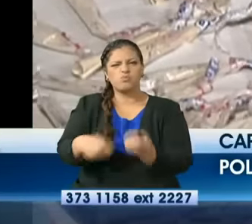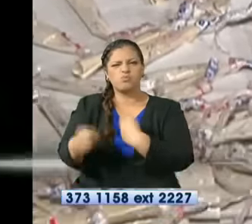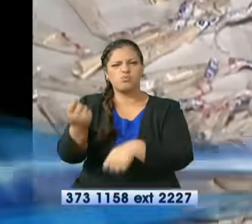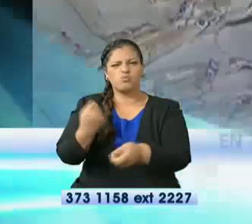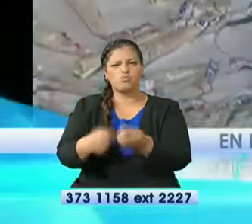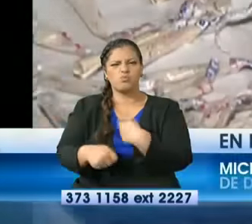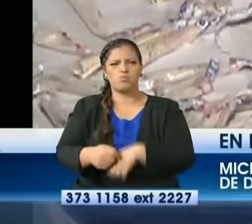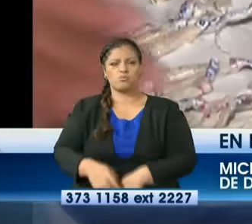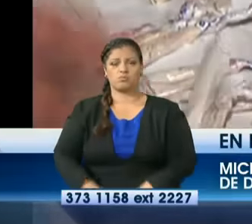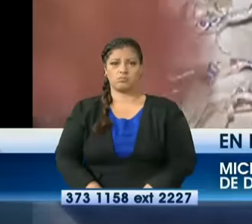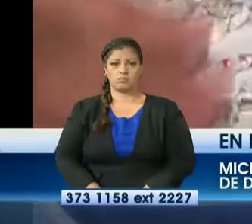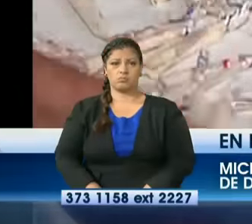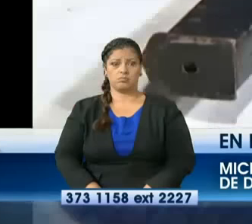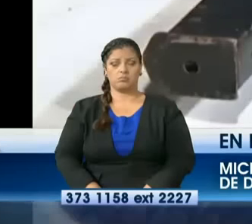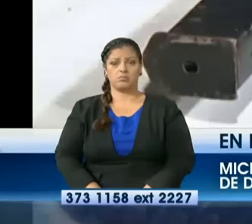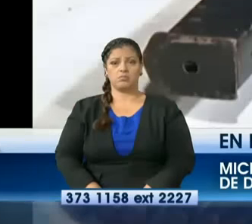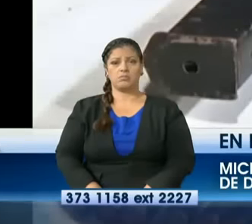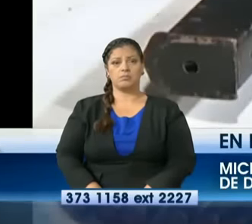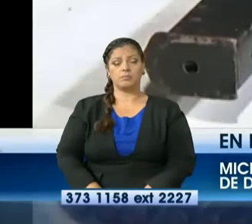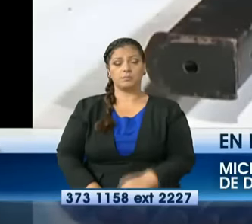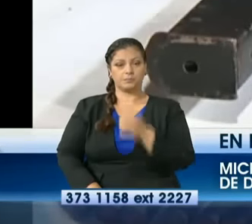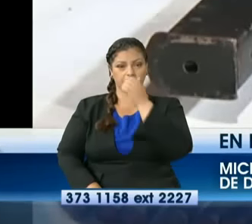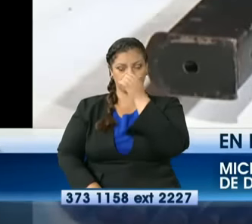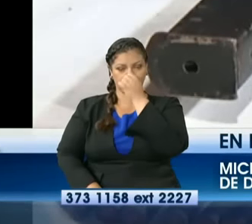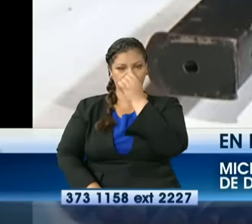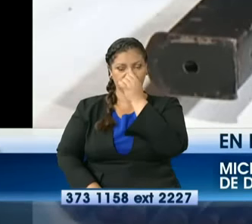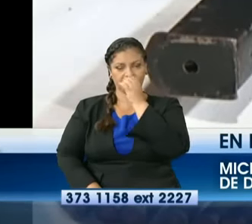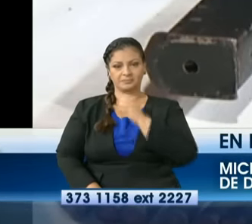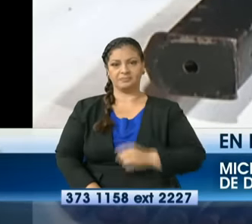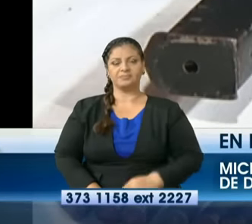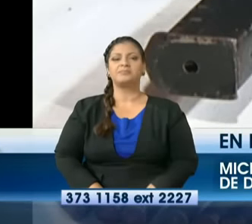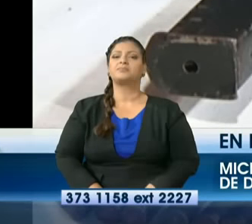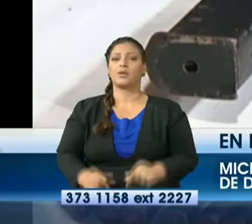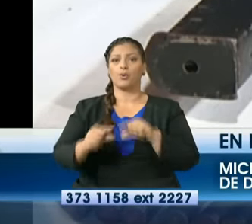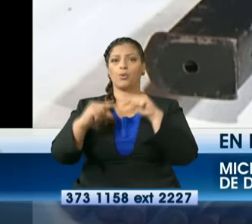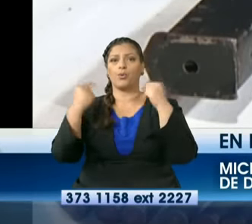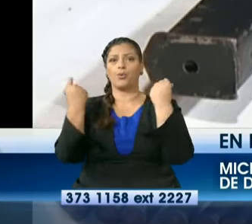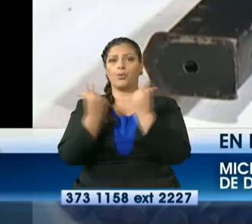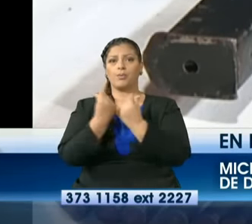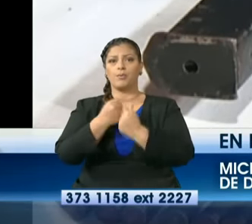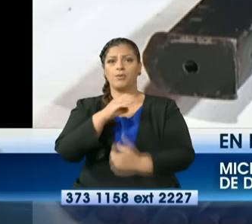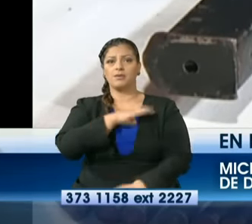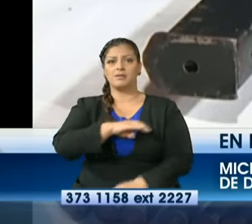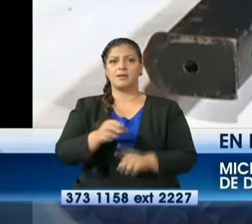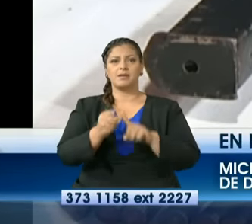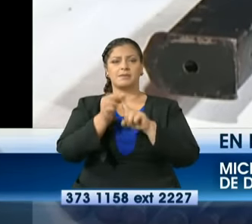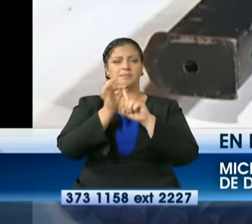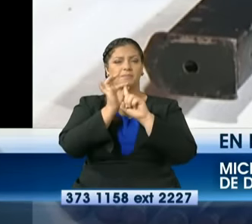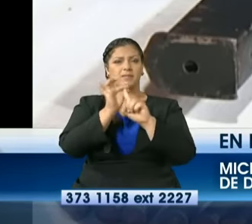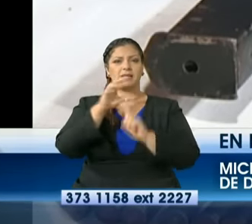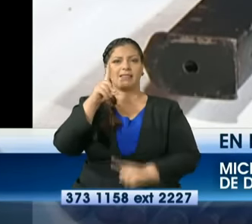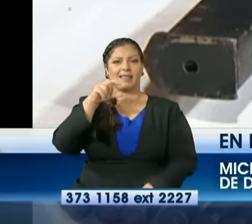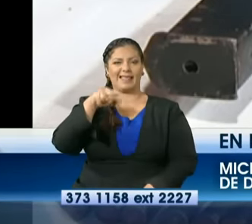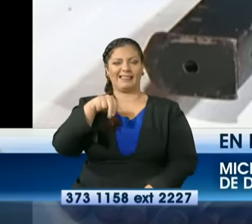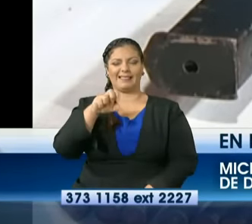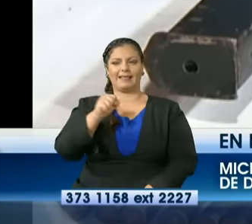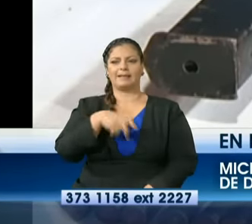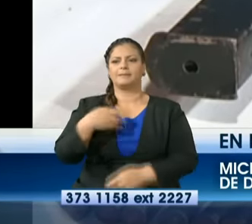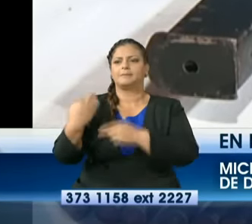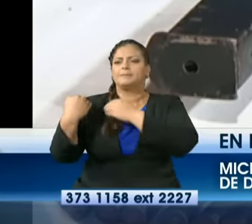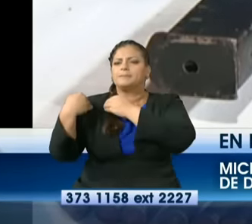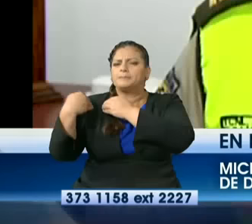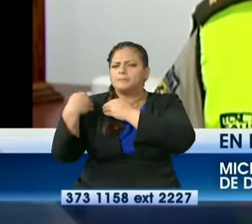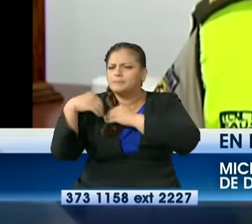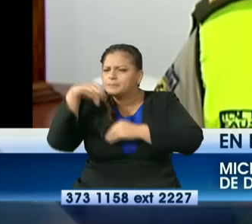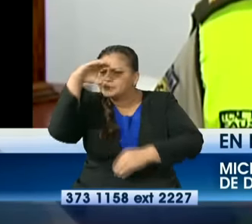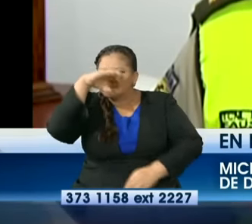daño a la parroquia de Petrillo. Las unidades de antinarcóticos lograron detectar y allanar en diferentes